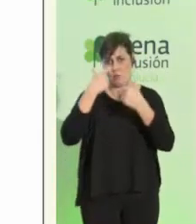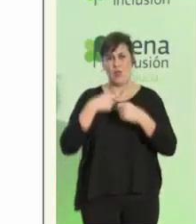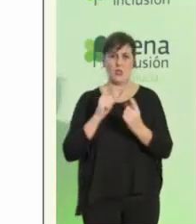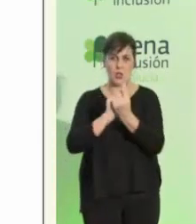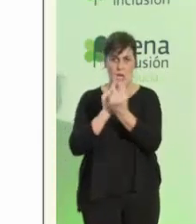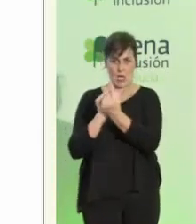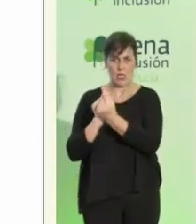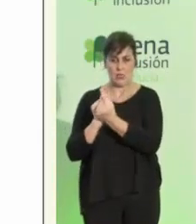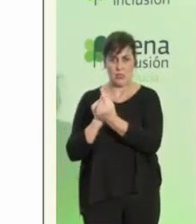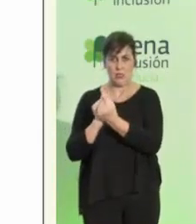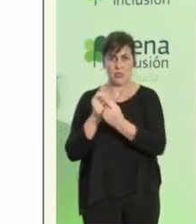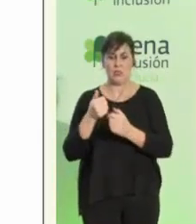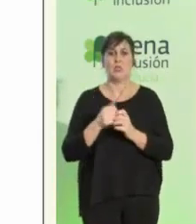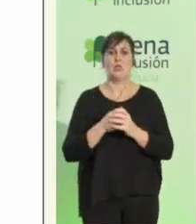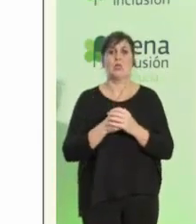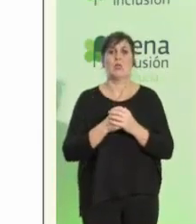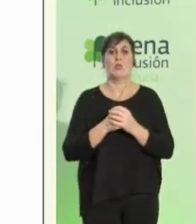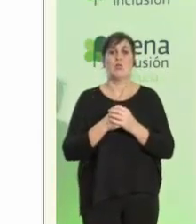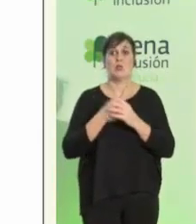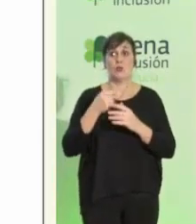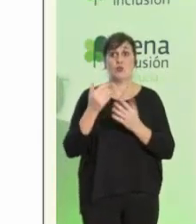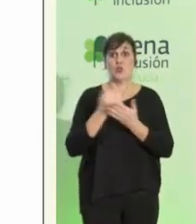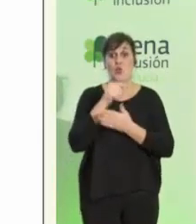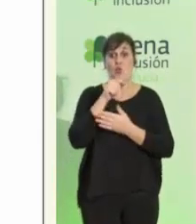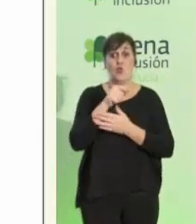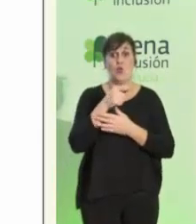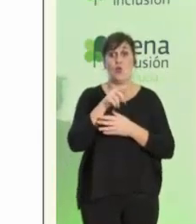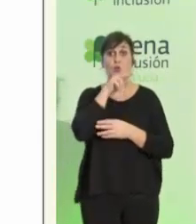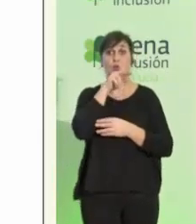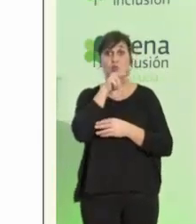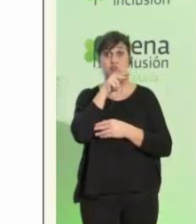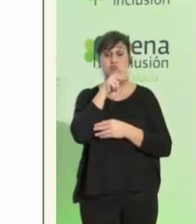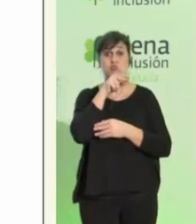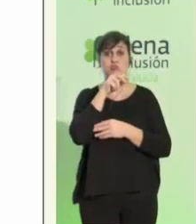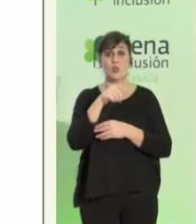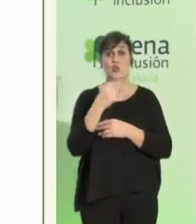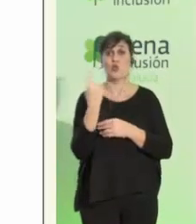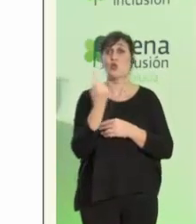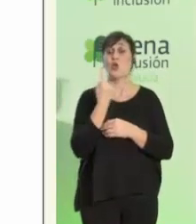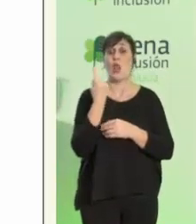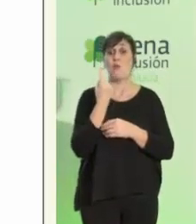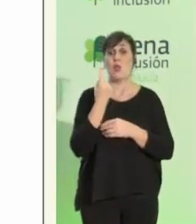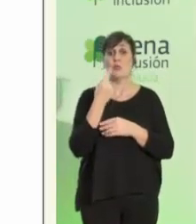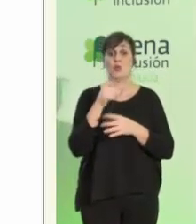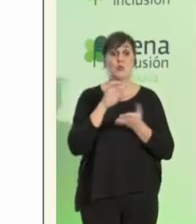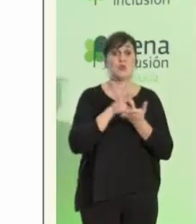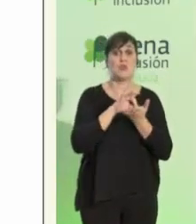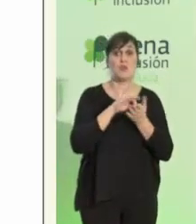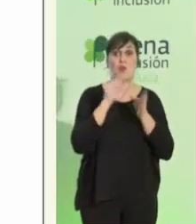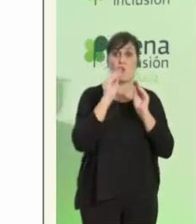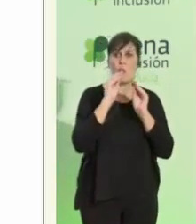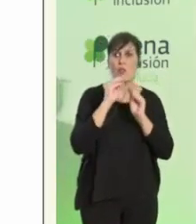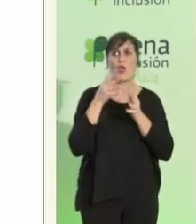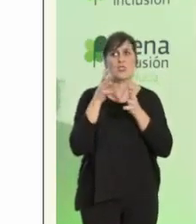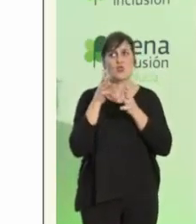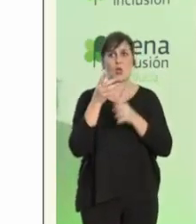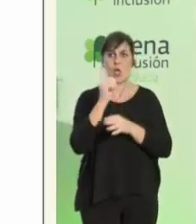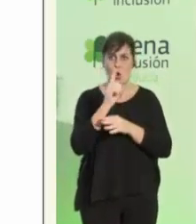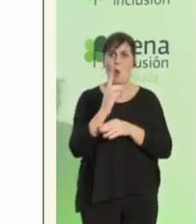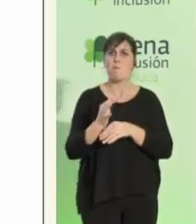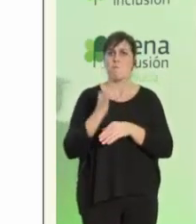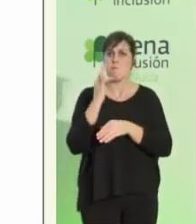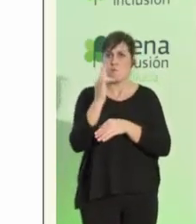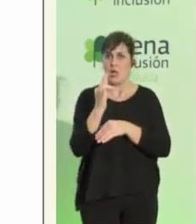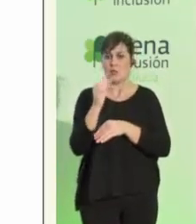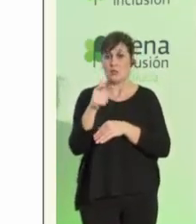Todo esto de lo que he hablado es no solamente un servicio de formación y de asesoría. Todo ese